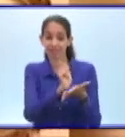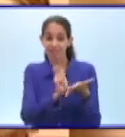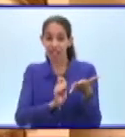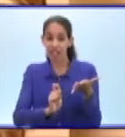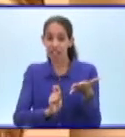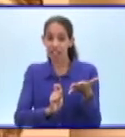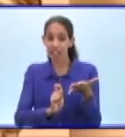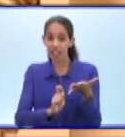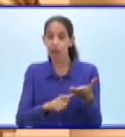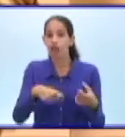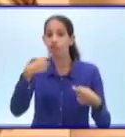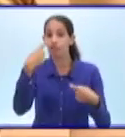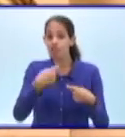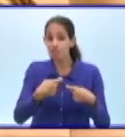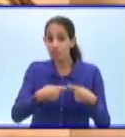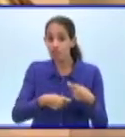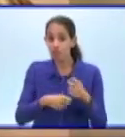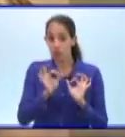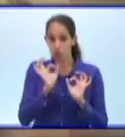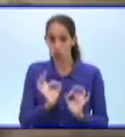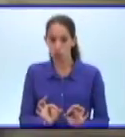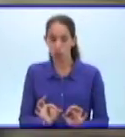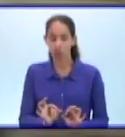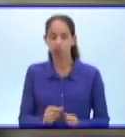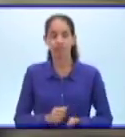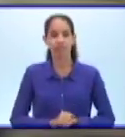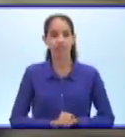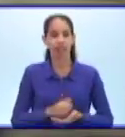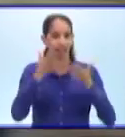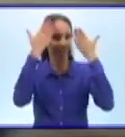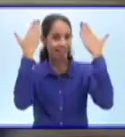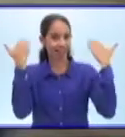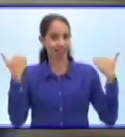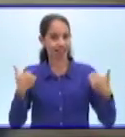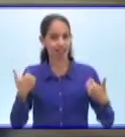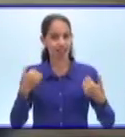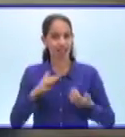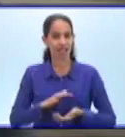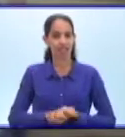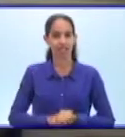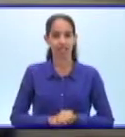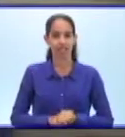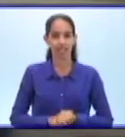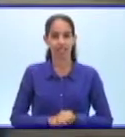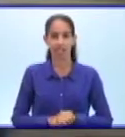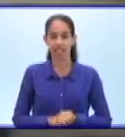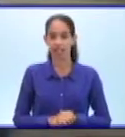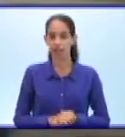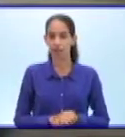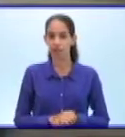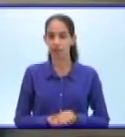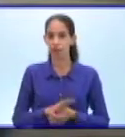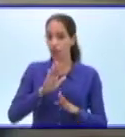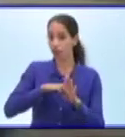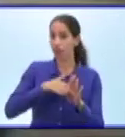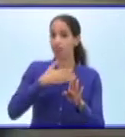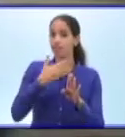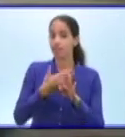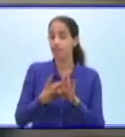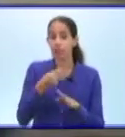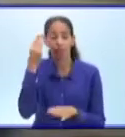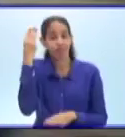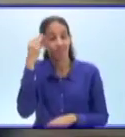compromiso que yo tengo con Carmen de casarme. Y la boda, bueno, sale de Guatemala, llega a México por